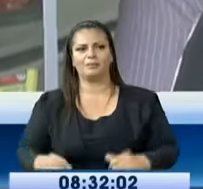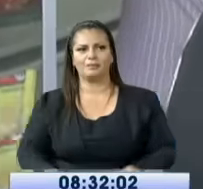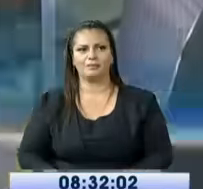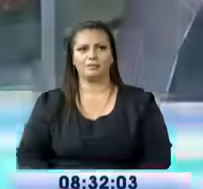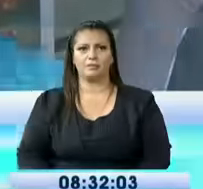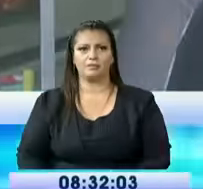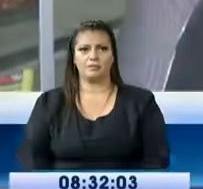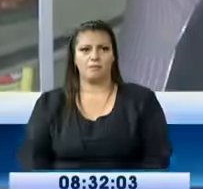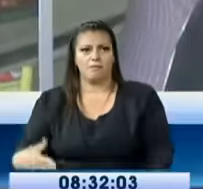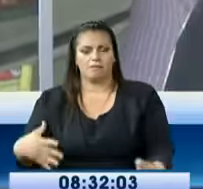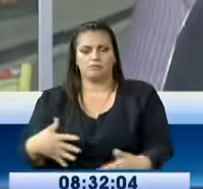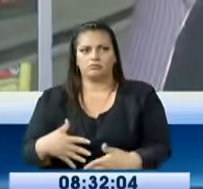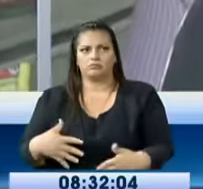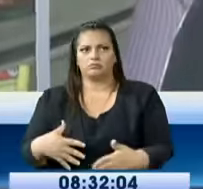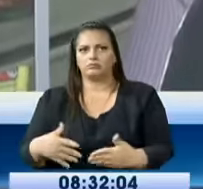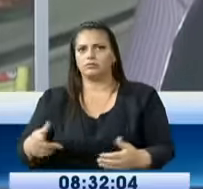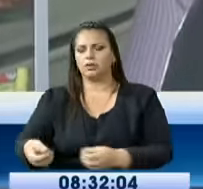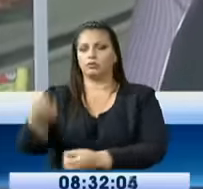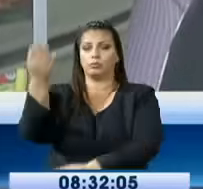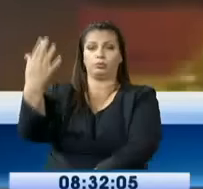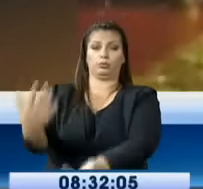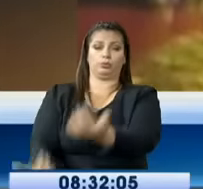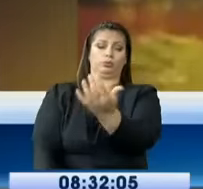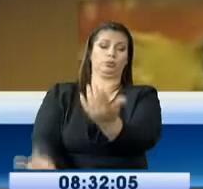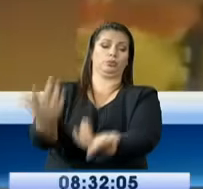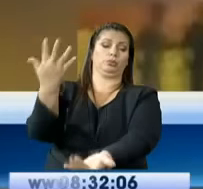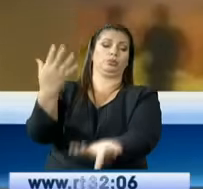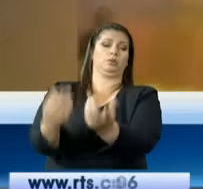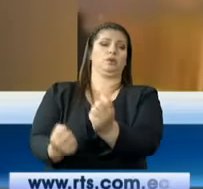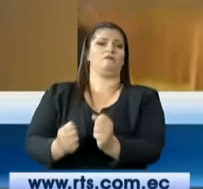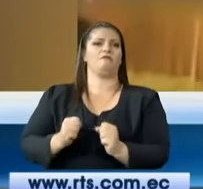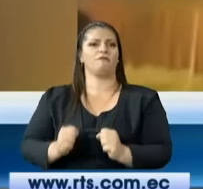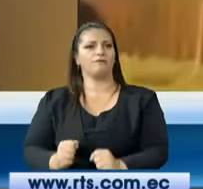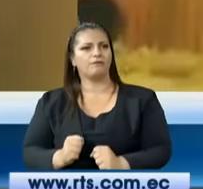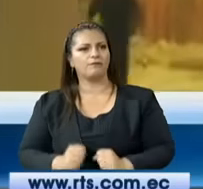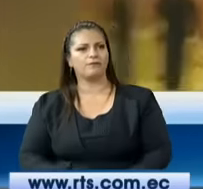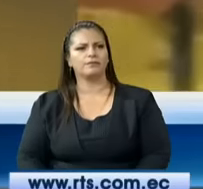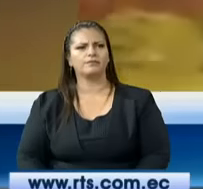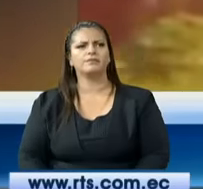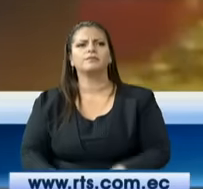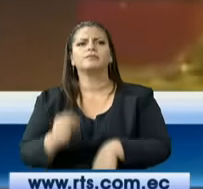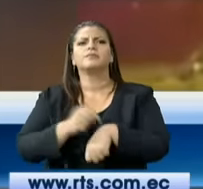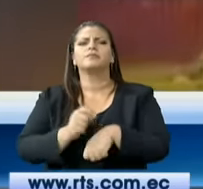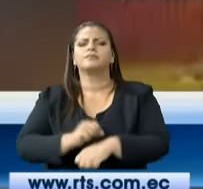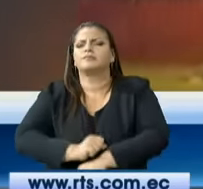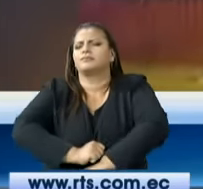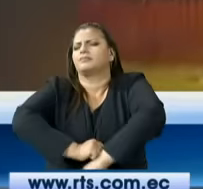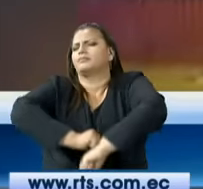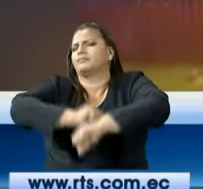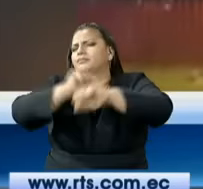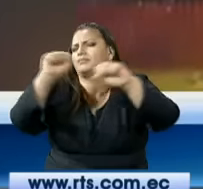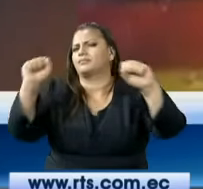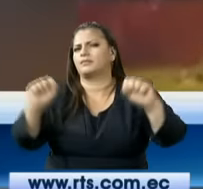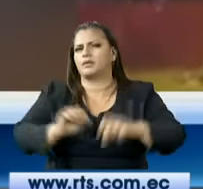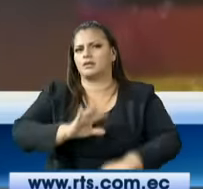miedo porque las llamas parece que ya se venían para acá. El flagelo habría ocurrido a las 5 de la mañana aproximadamente de este día jueves, y